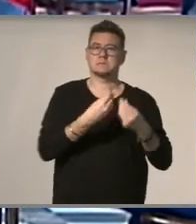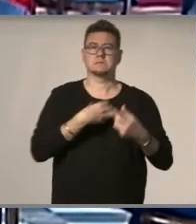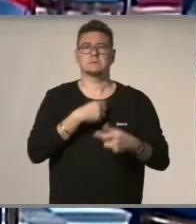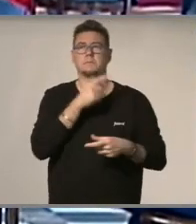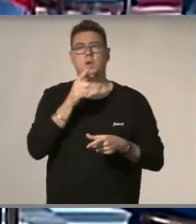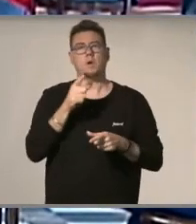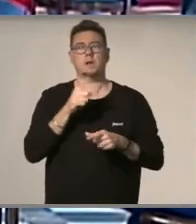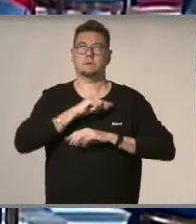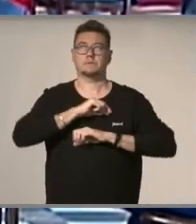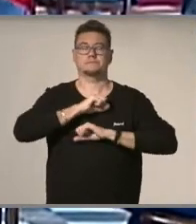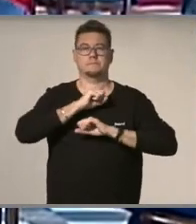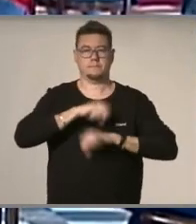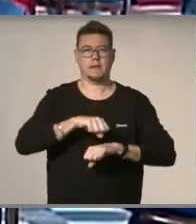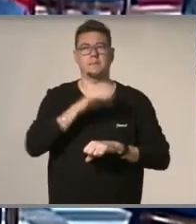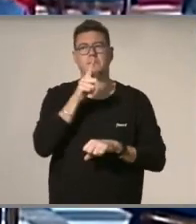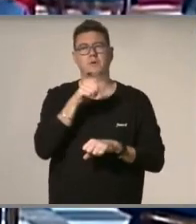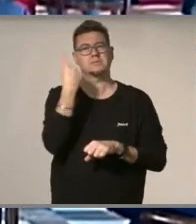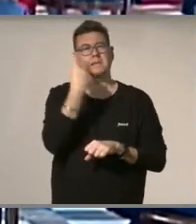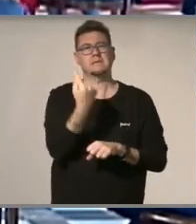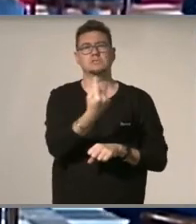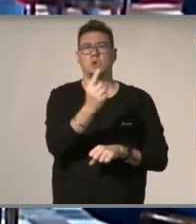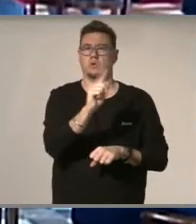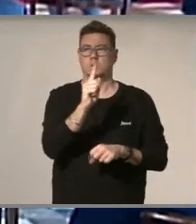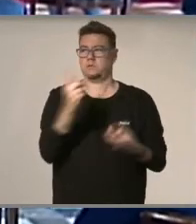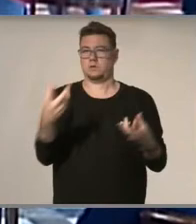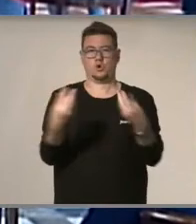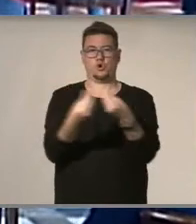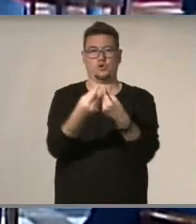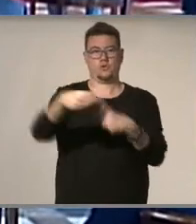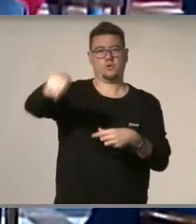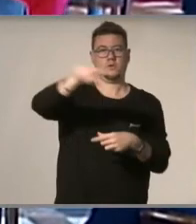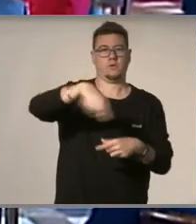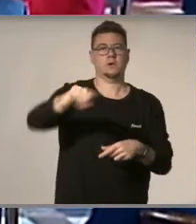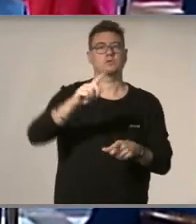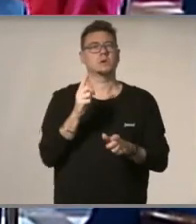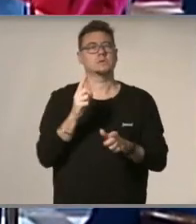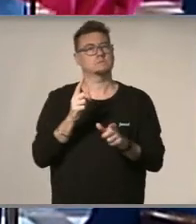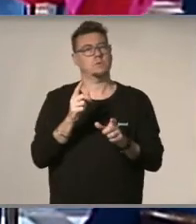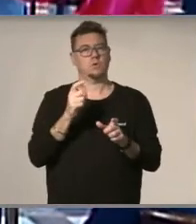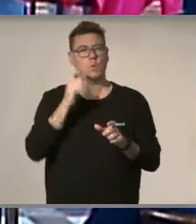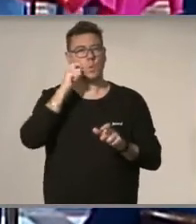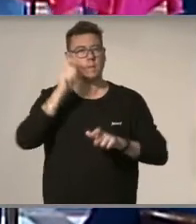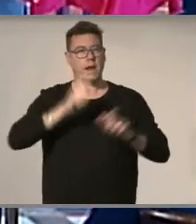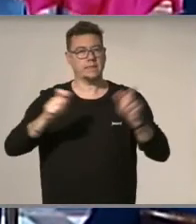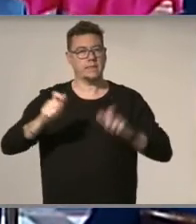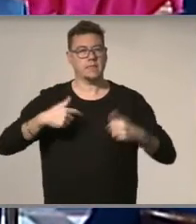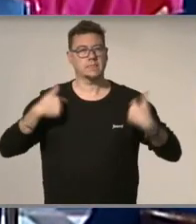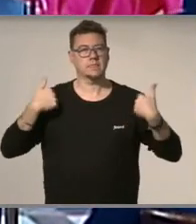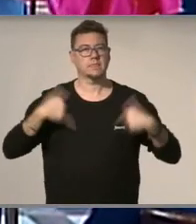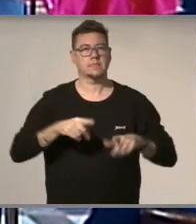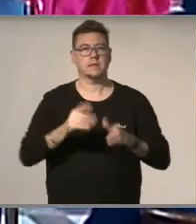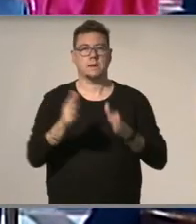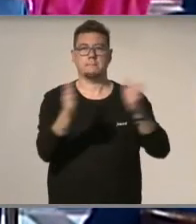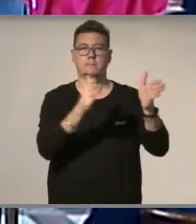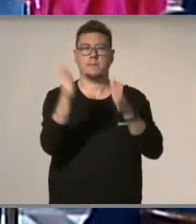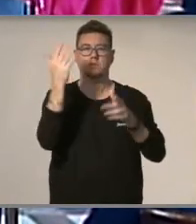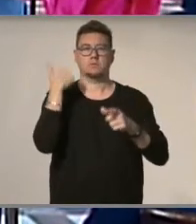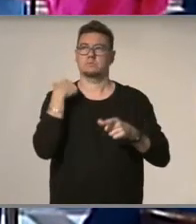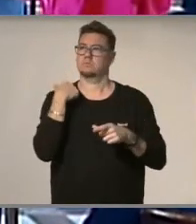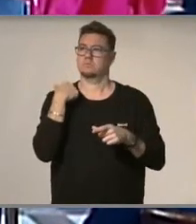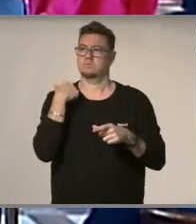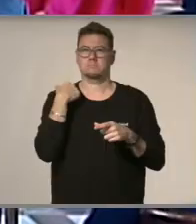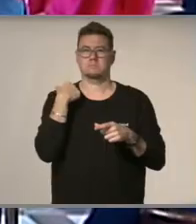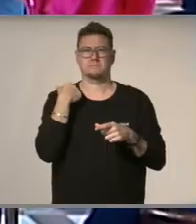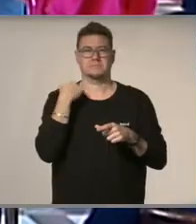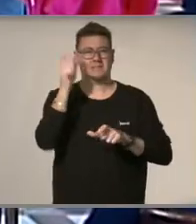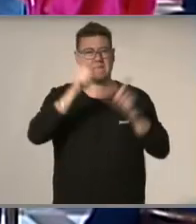consuelo de saber que no se encontraban solos. Y ese gesto de humanidad, en esos momentos, que produjo un indudable